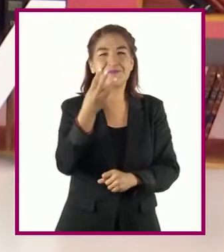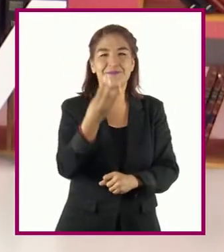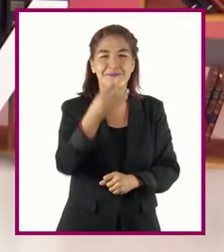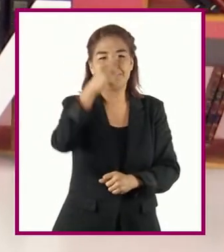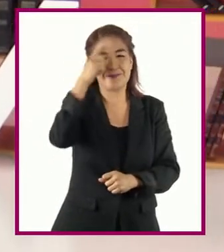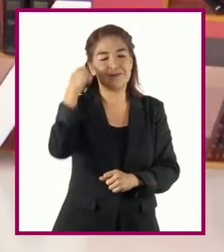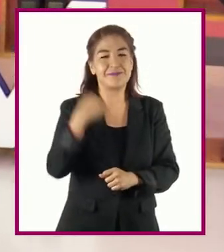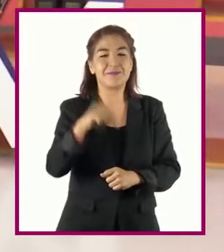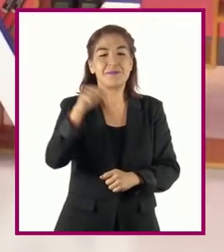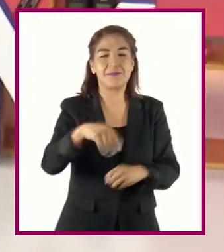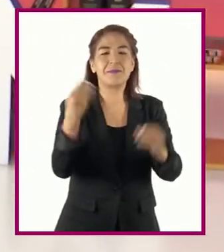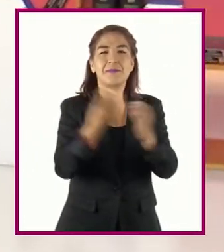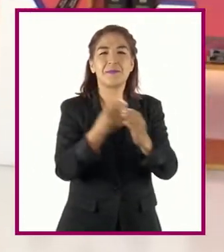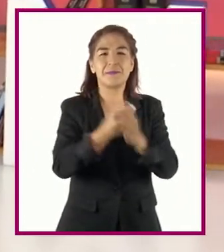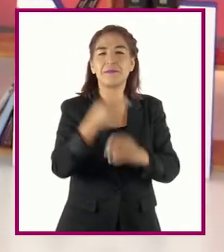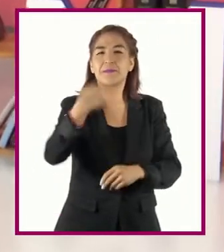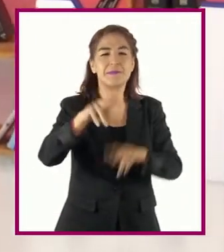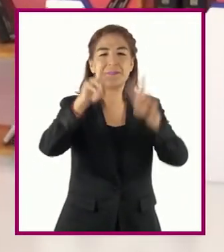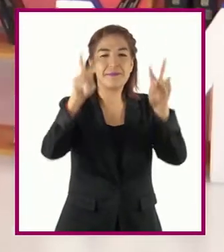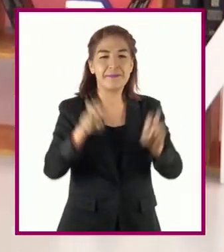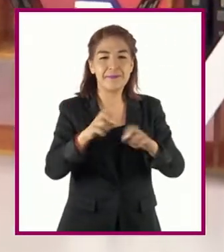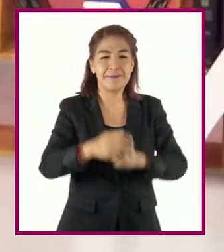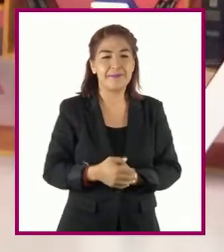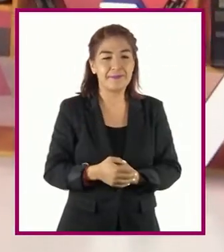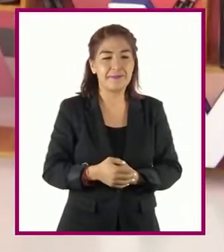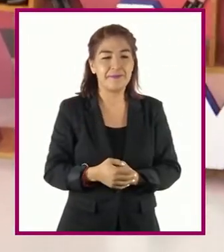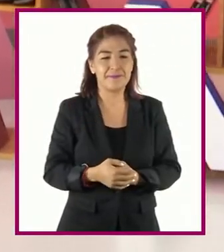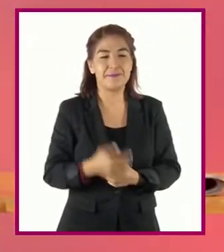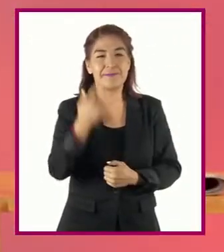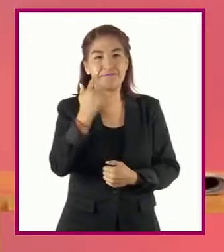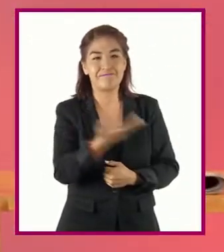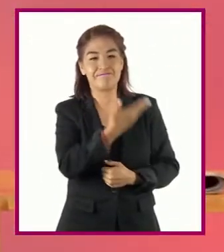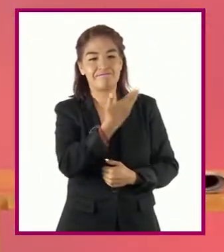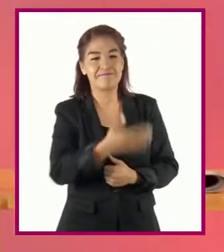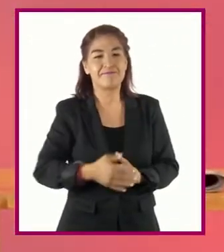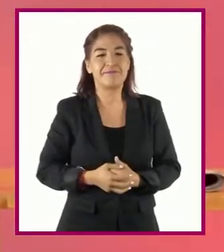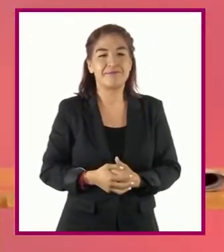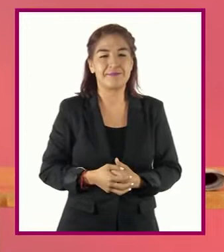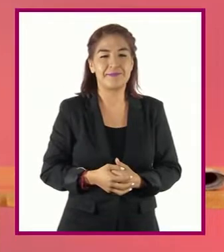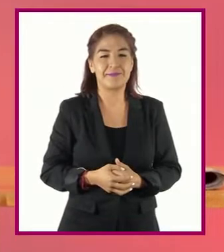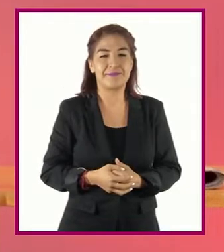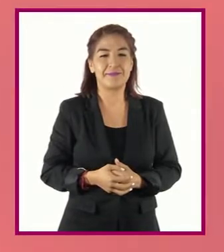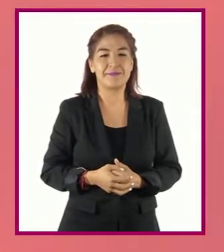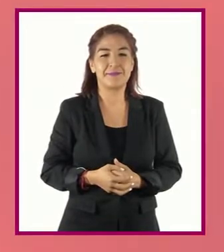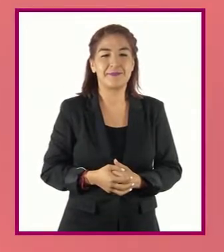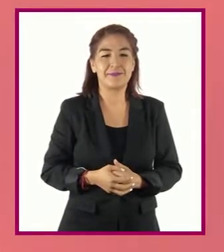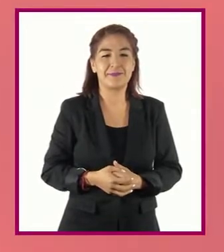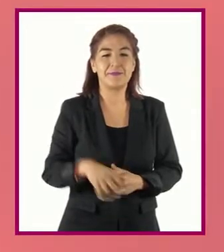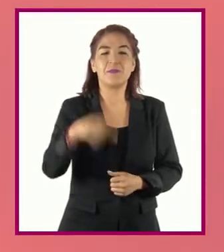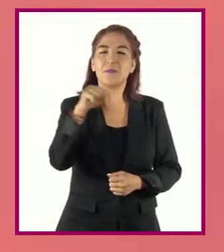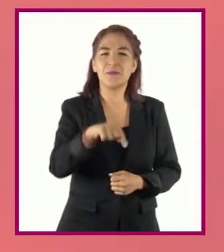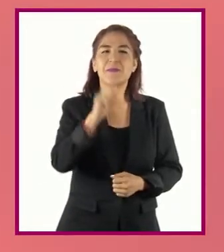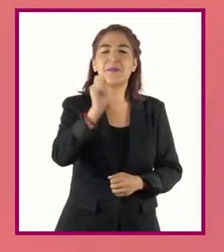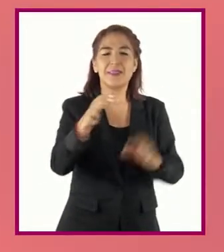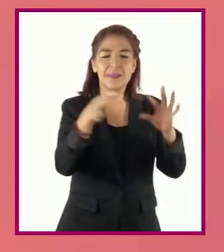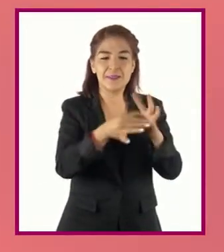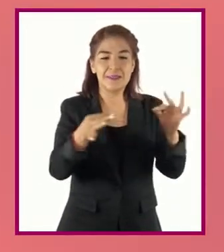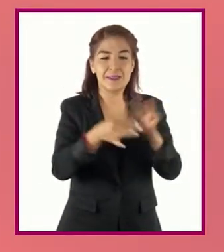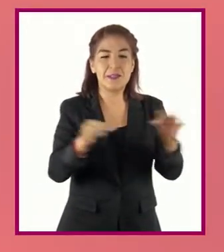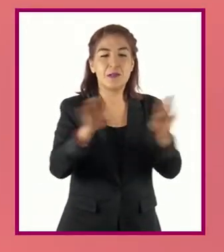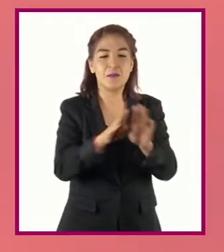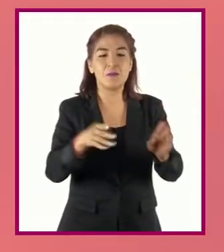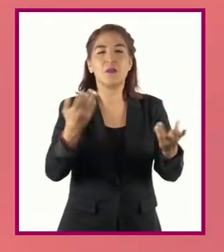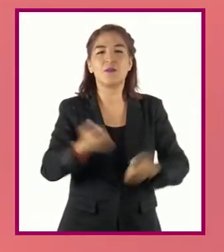3. Esta sesión lleva como título, sin embargo, contrastamos ideas. Con esto nos referimos a